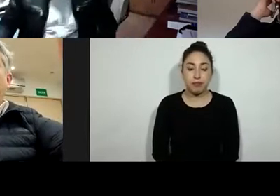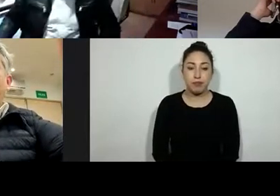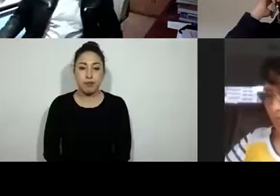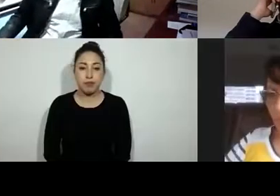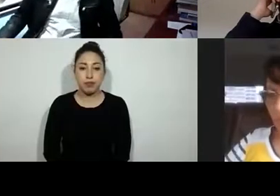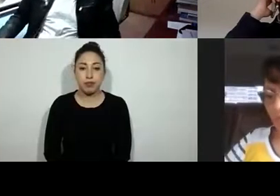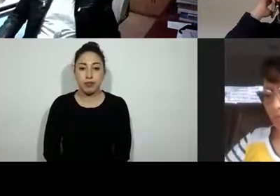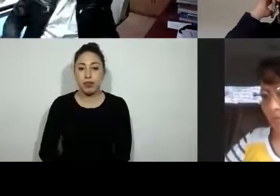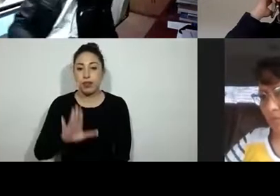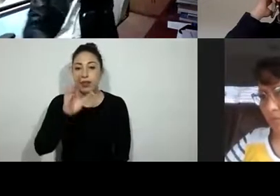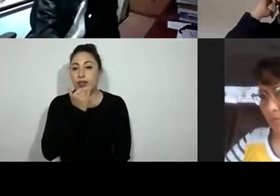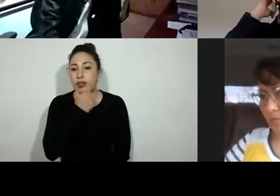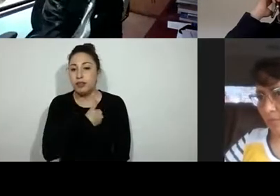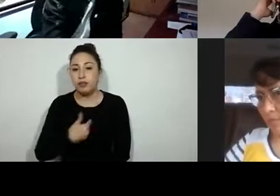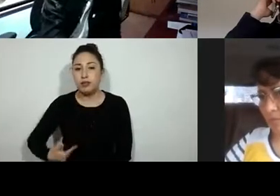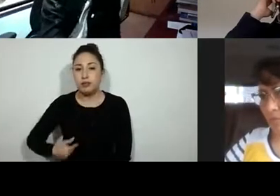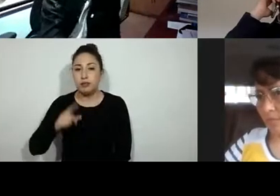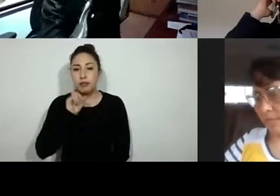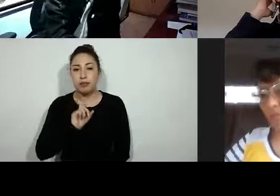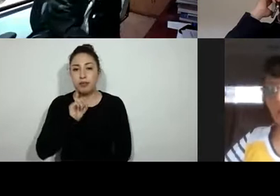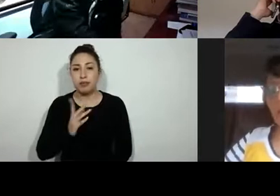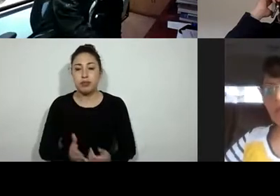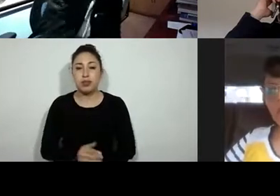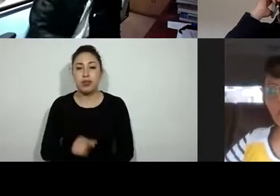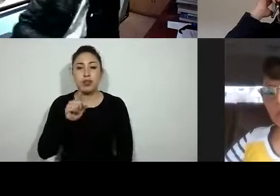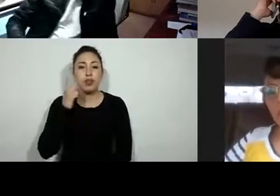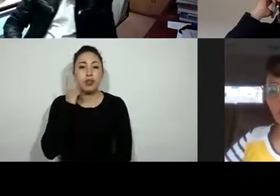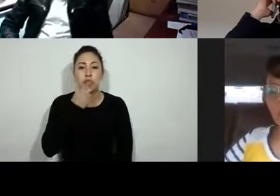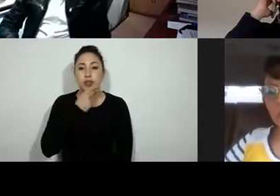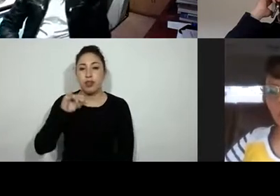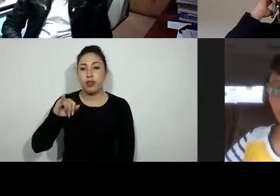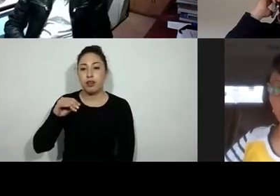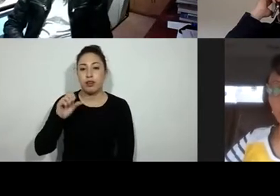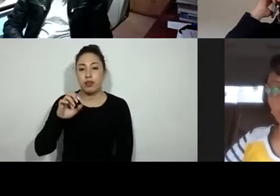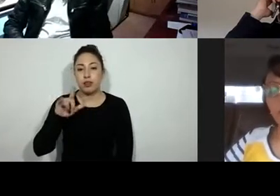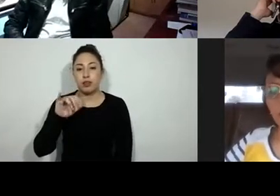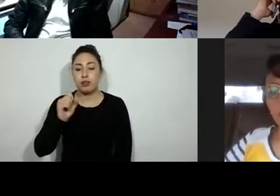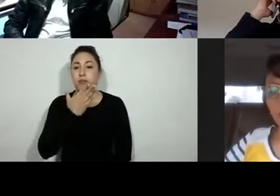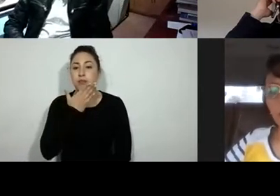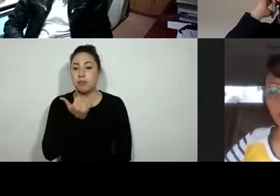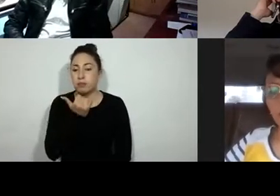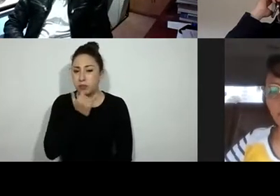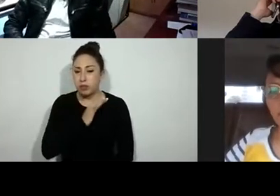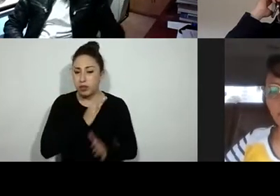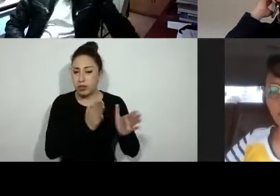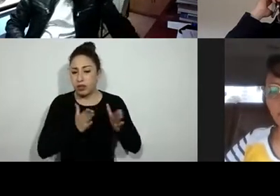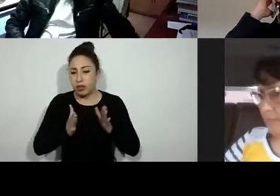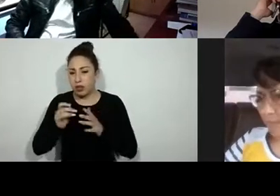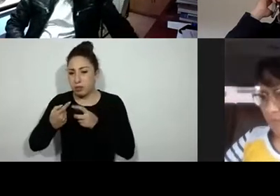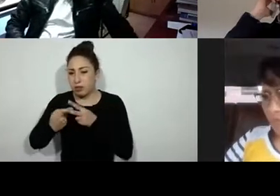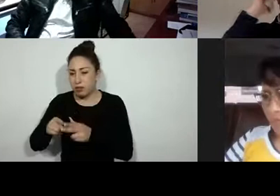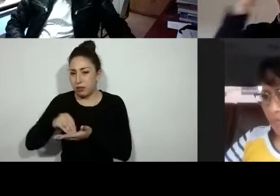Diputada presidenta. Sí, diputado José Luis Rodríguez. ¿Podríamos pasar a la votación? Así